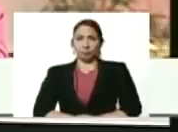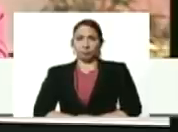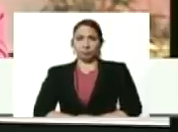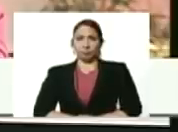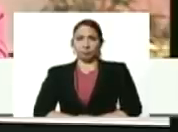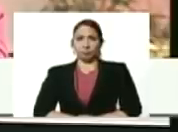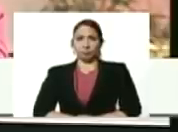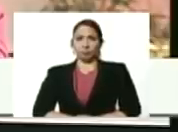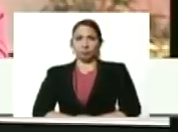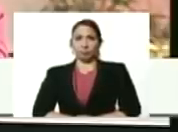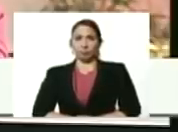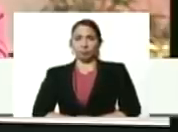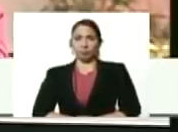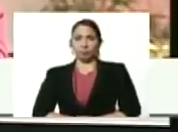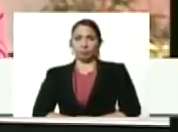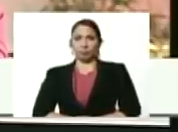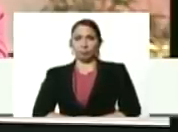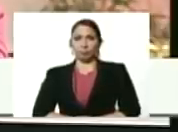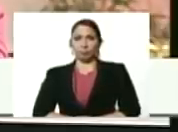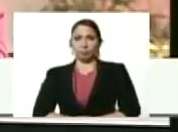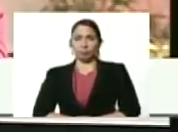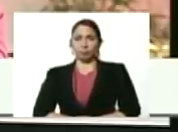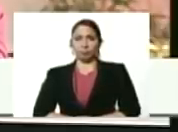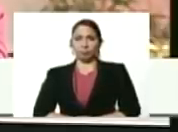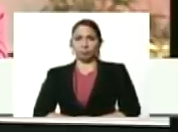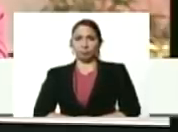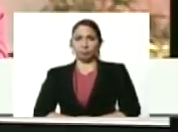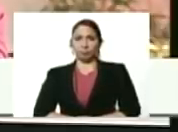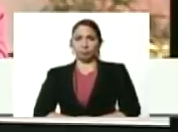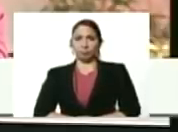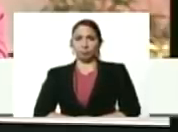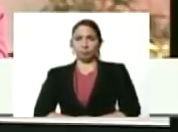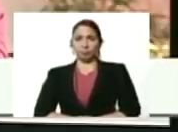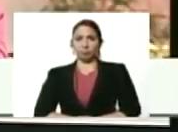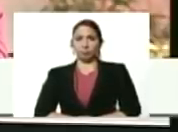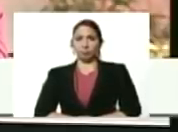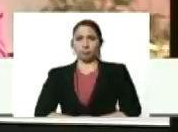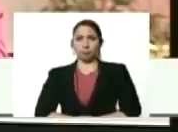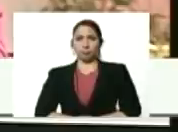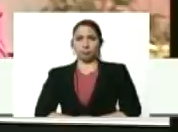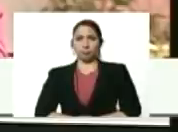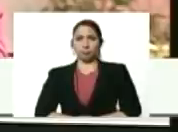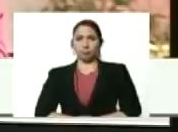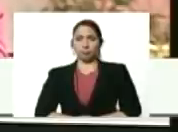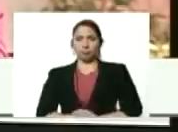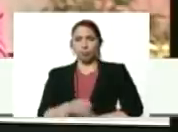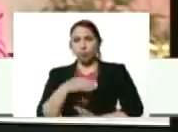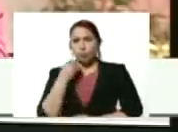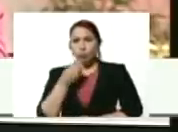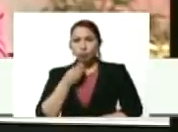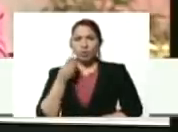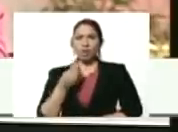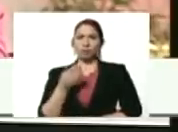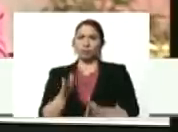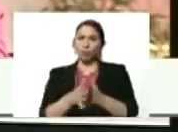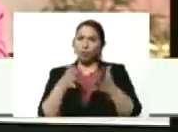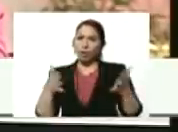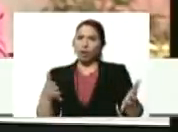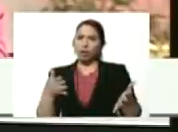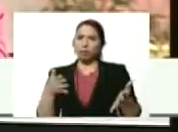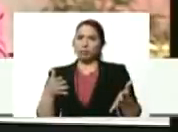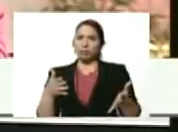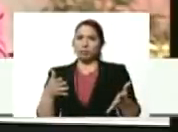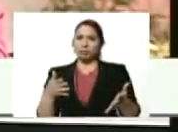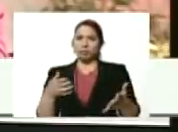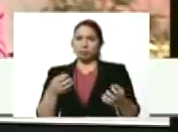su evolución fue negativa. Muchacho, una gran promesa de